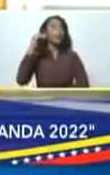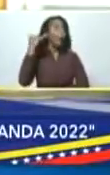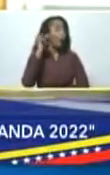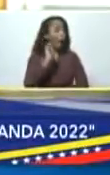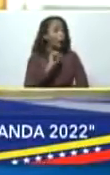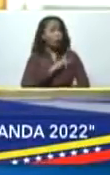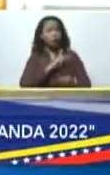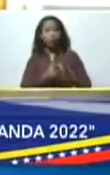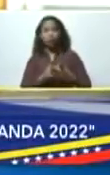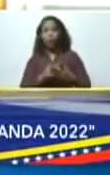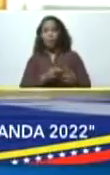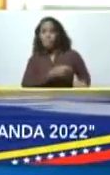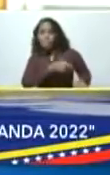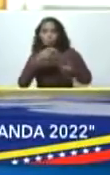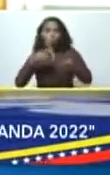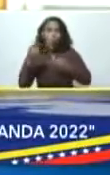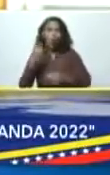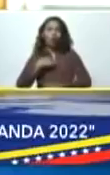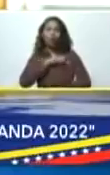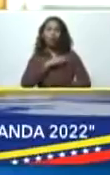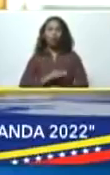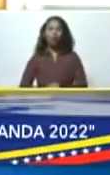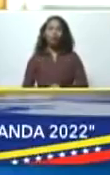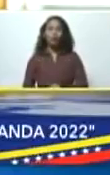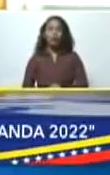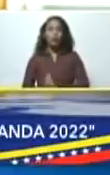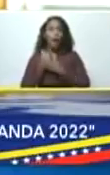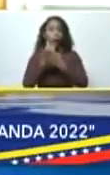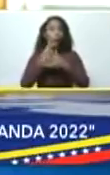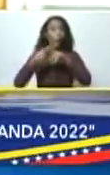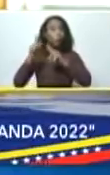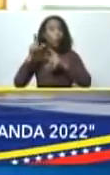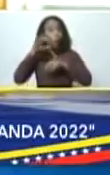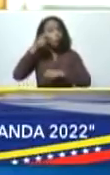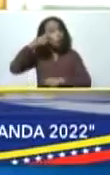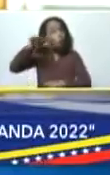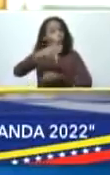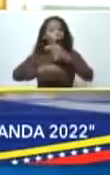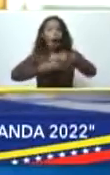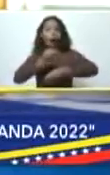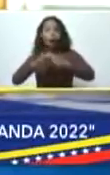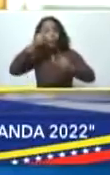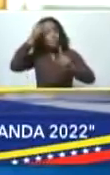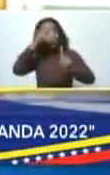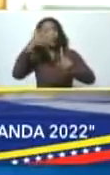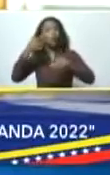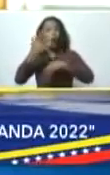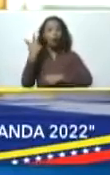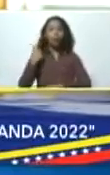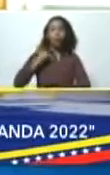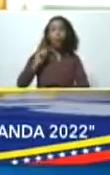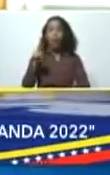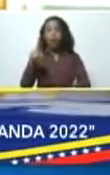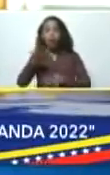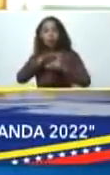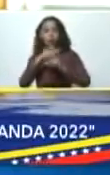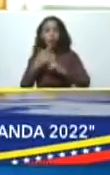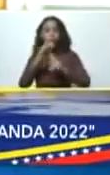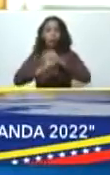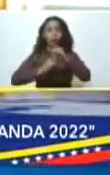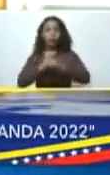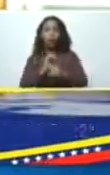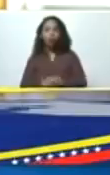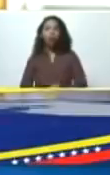vocación exportadora para nosotros ayudar a otros pueblos a mitigar el impacto que ha tenido esta situación